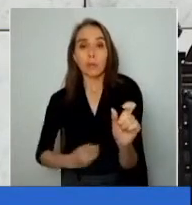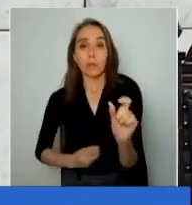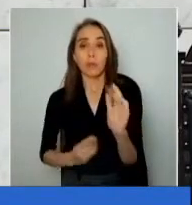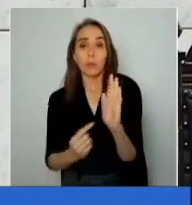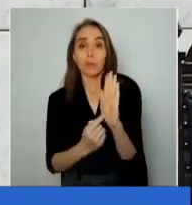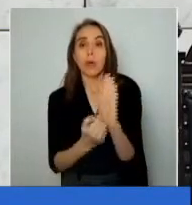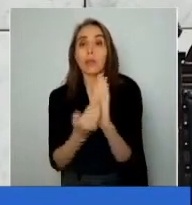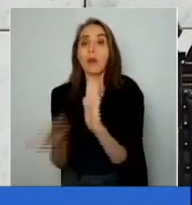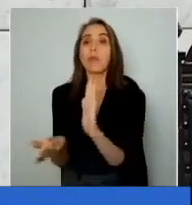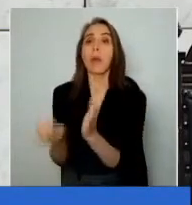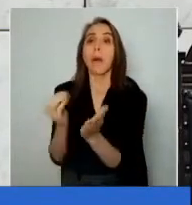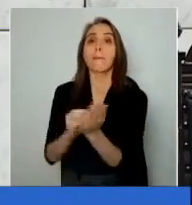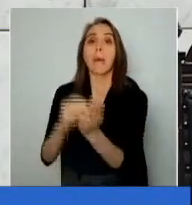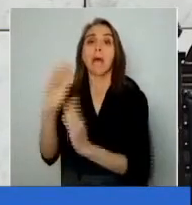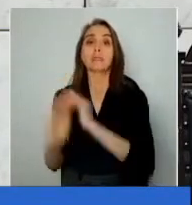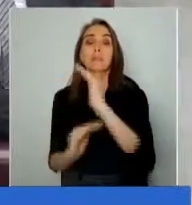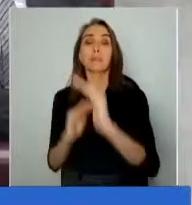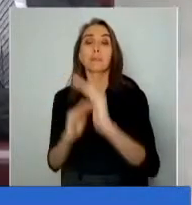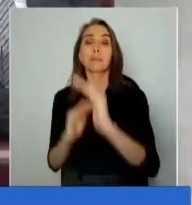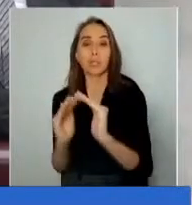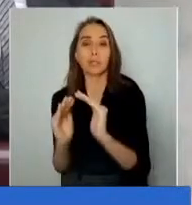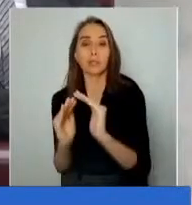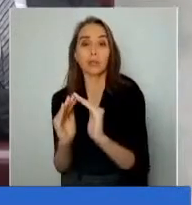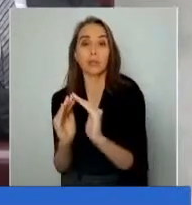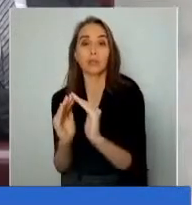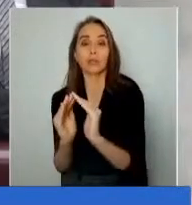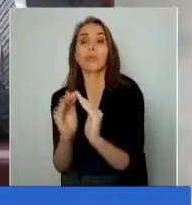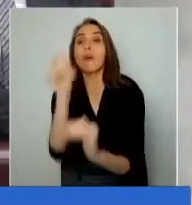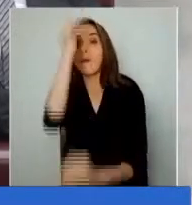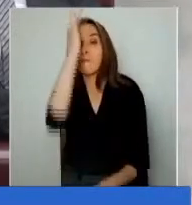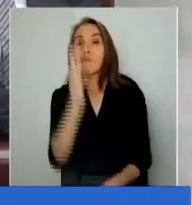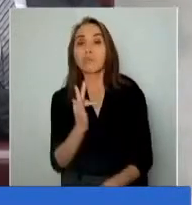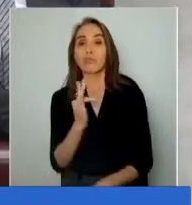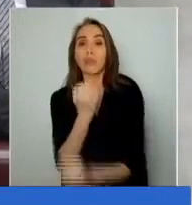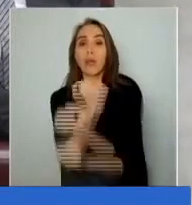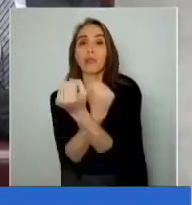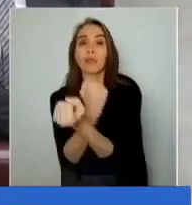protección a los funcionarios de carabineros